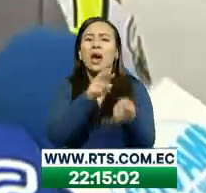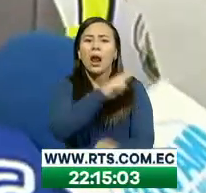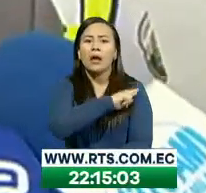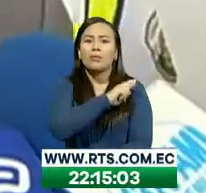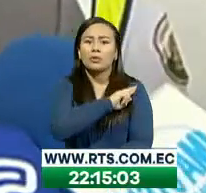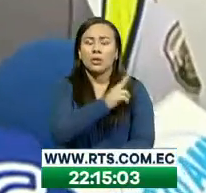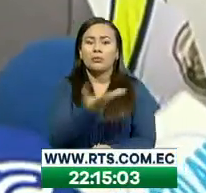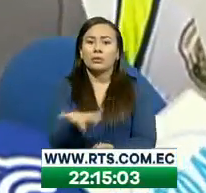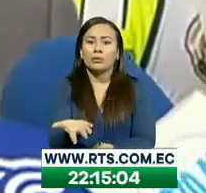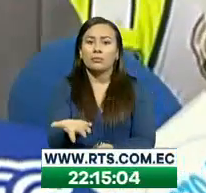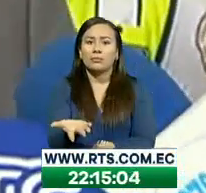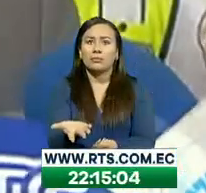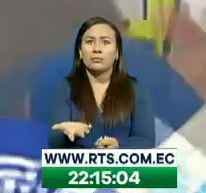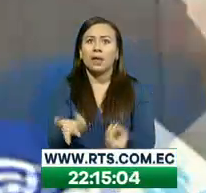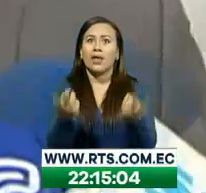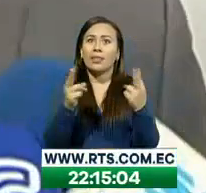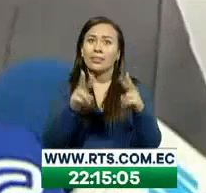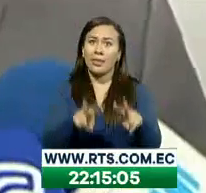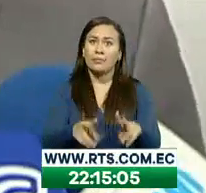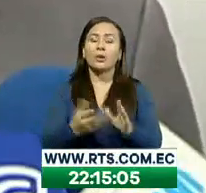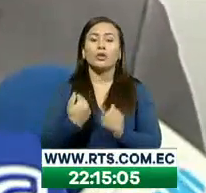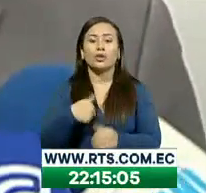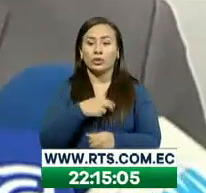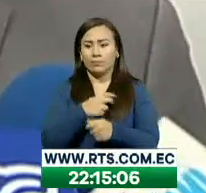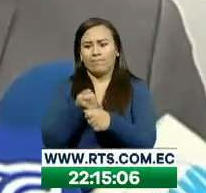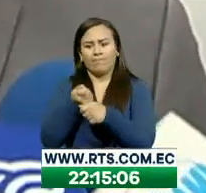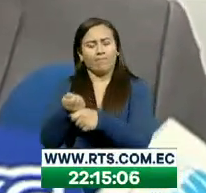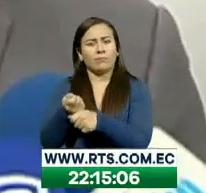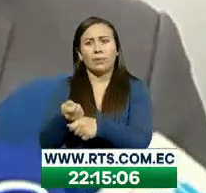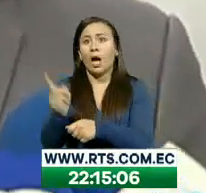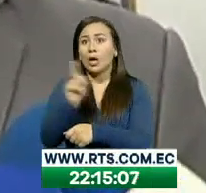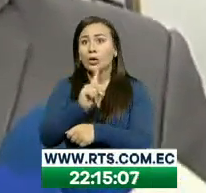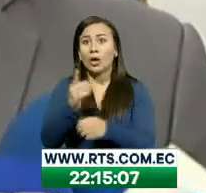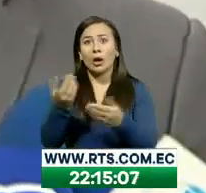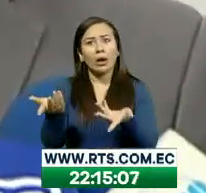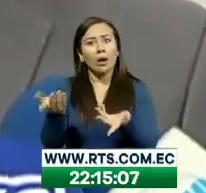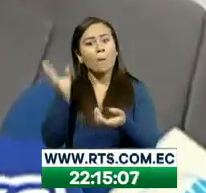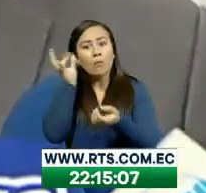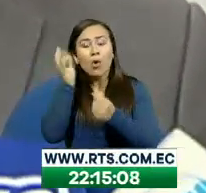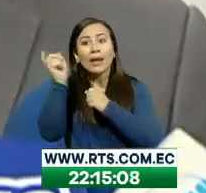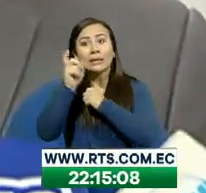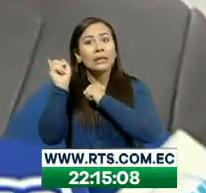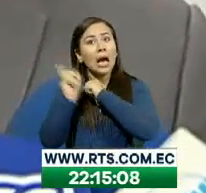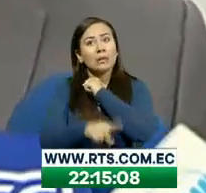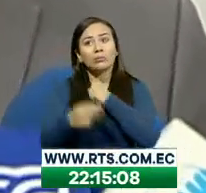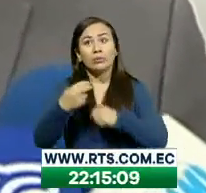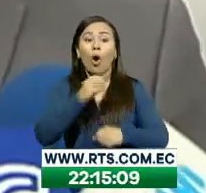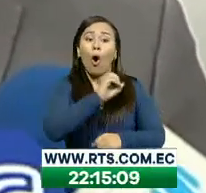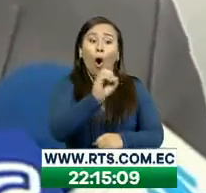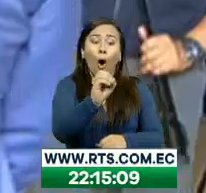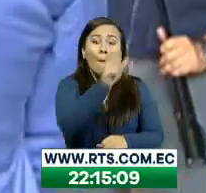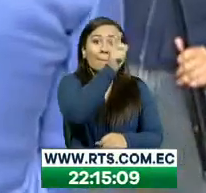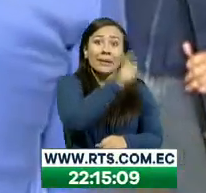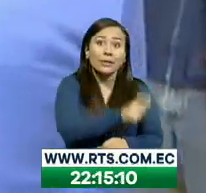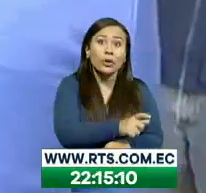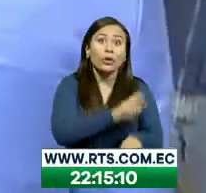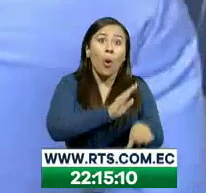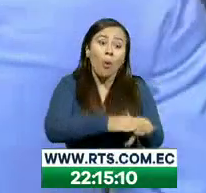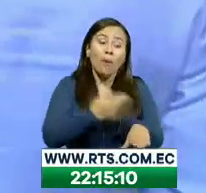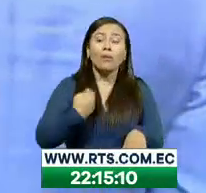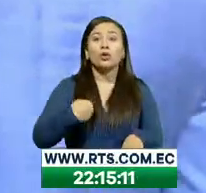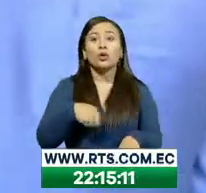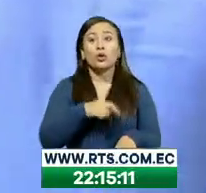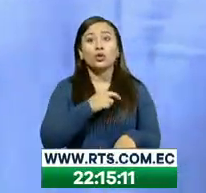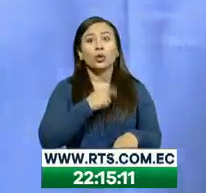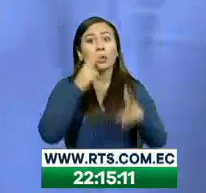Y asimismo, como vamos a presionar para que esto no quede en la impunidad, de la misma forma, si hay que hacer correctivos dentro de la institución, se harán. Luego presentaron